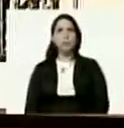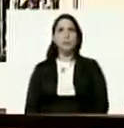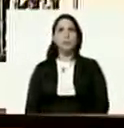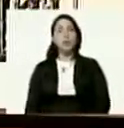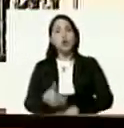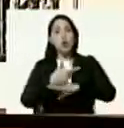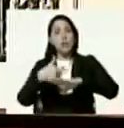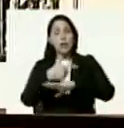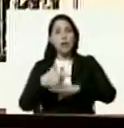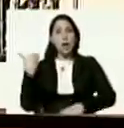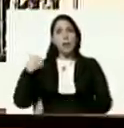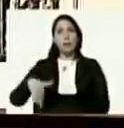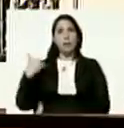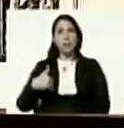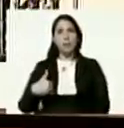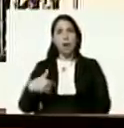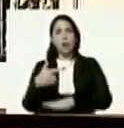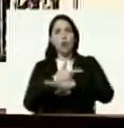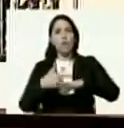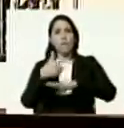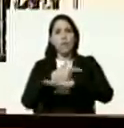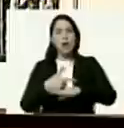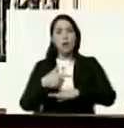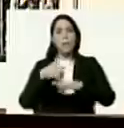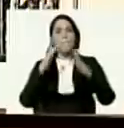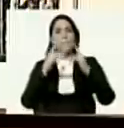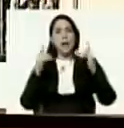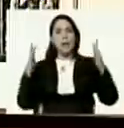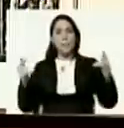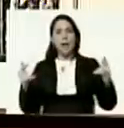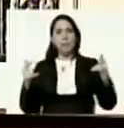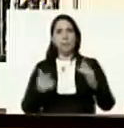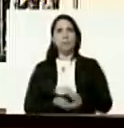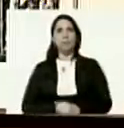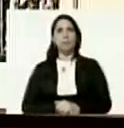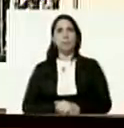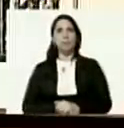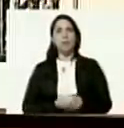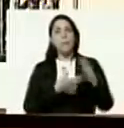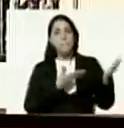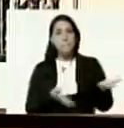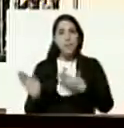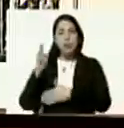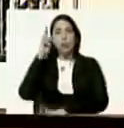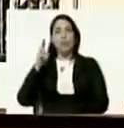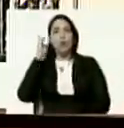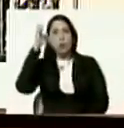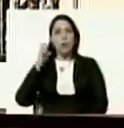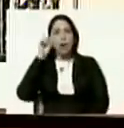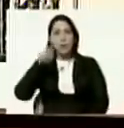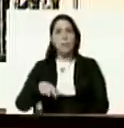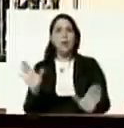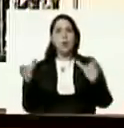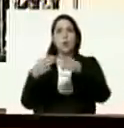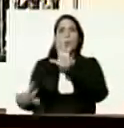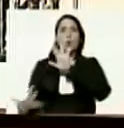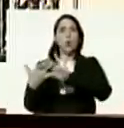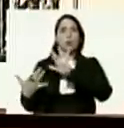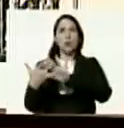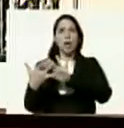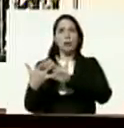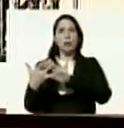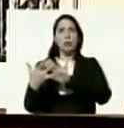gobierno de Argentina, al gobierno de Panamá, e invito a la Unión Europea y al grupo de contacto a